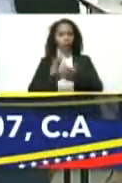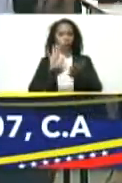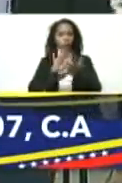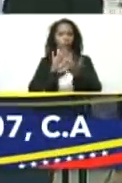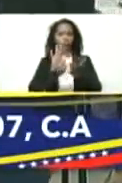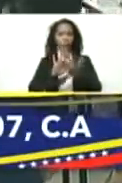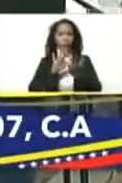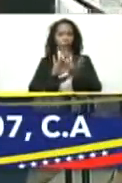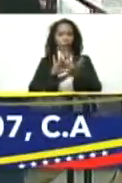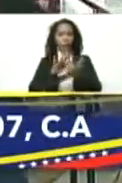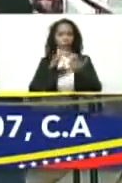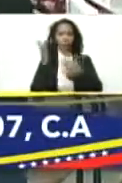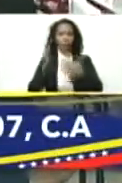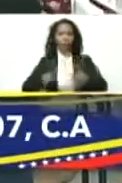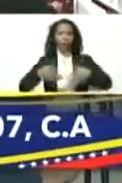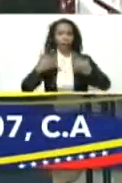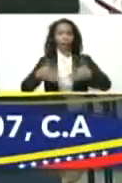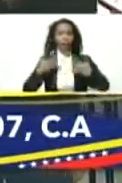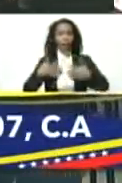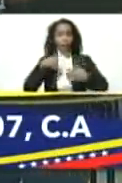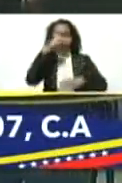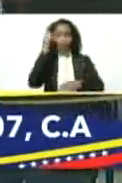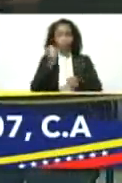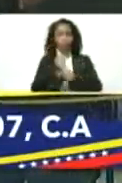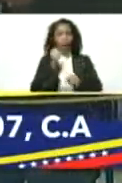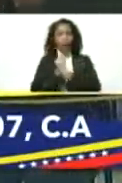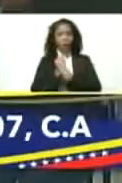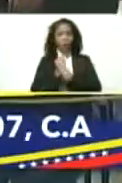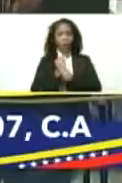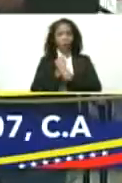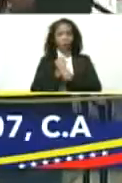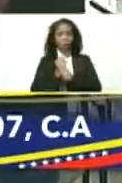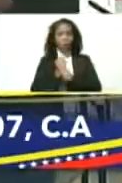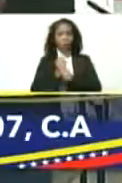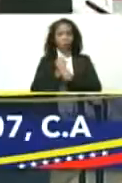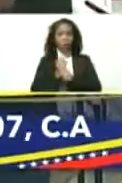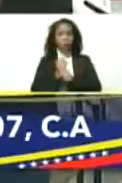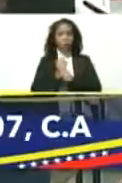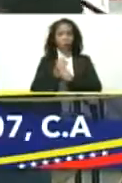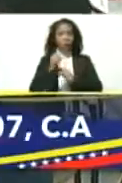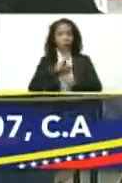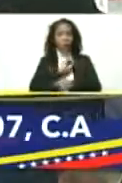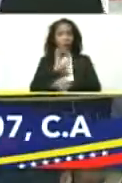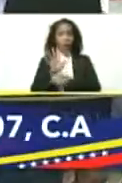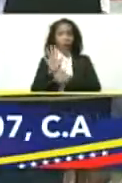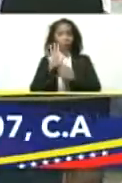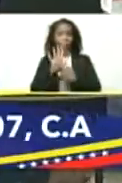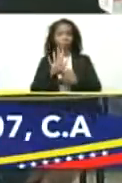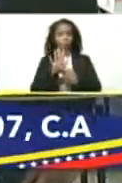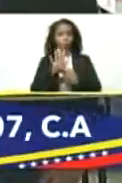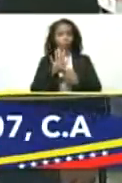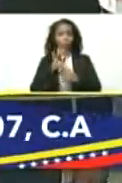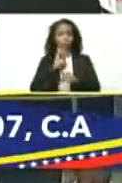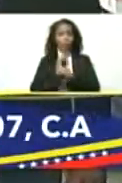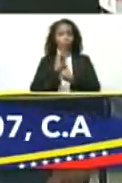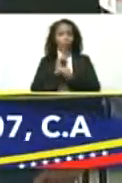estudios con esta alegría de todos estos trabajadores que le agradecen enormemente el lanzamiento del portal